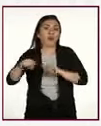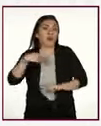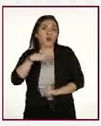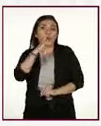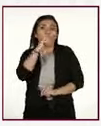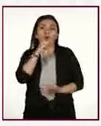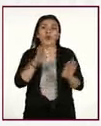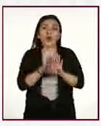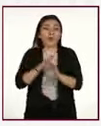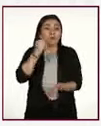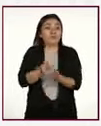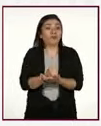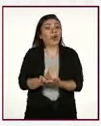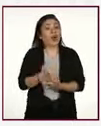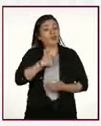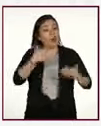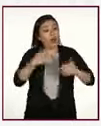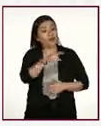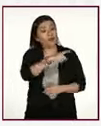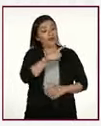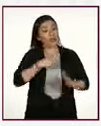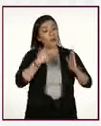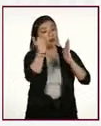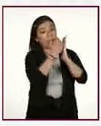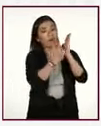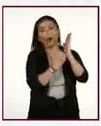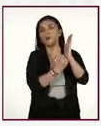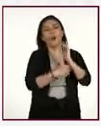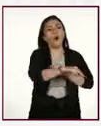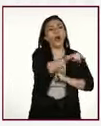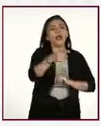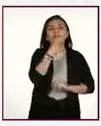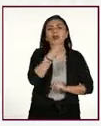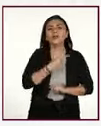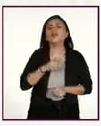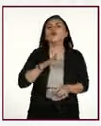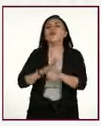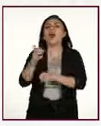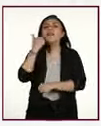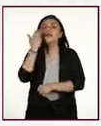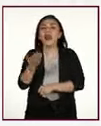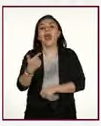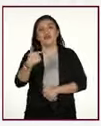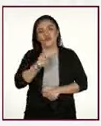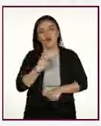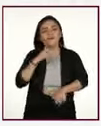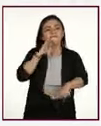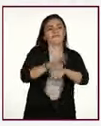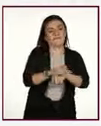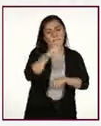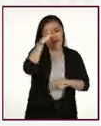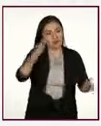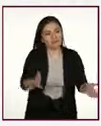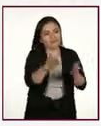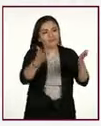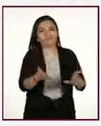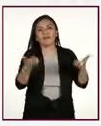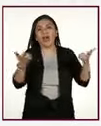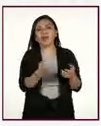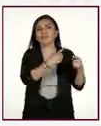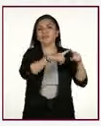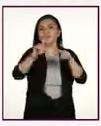y nosotros decirle qué es lo que tienen que hacer. Ellos nos dicen qué es lo que tienen que hacer y nosotros tenemos que garantizar estas,